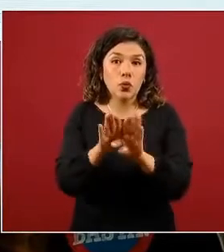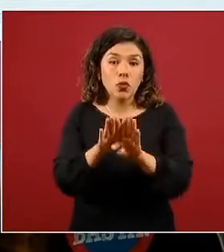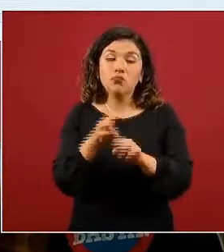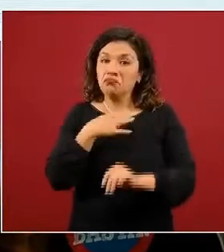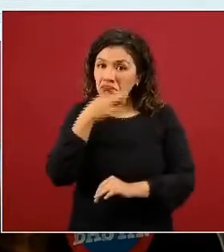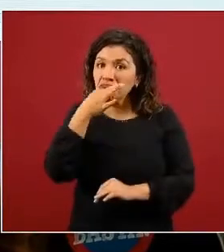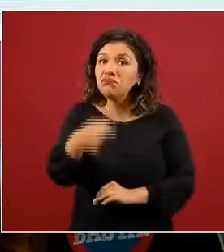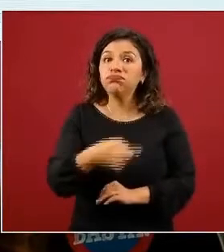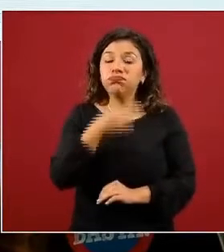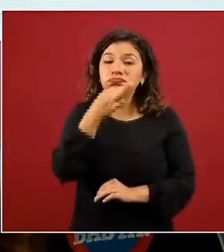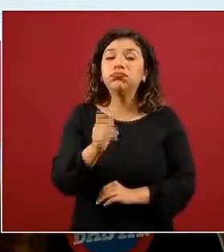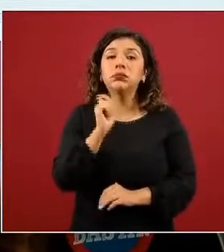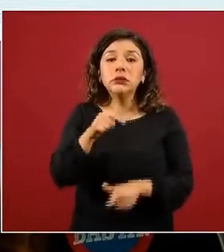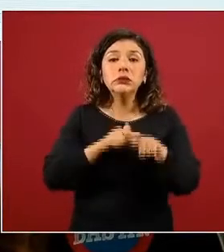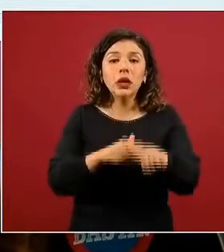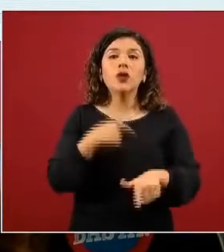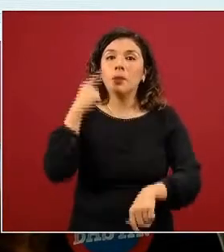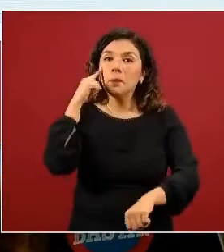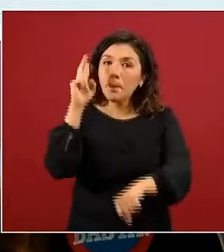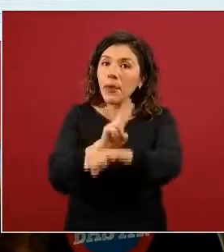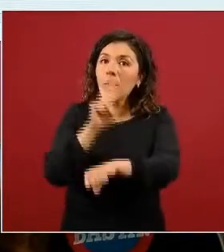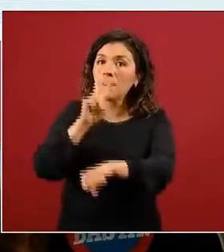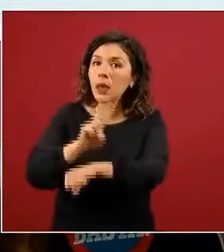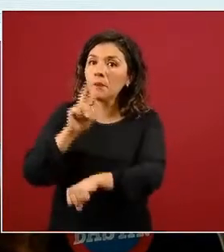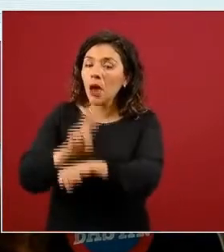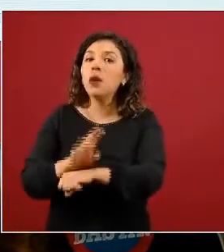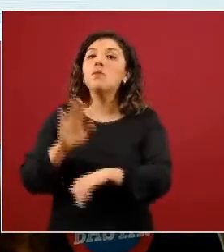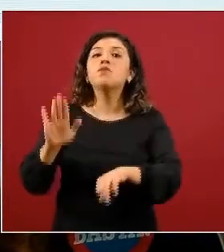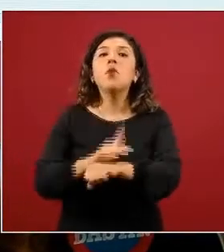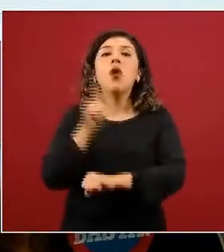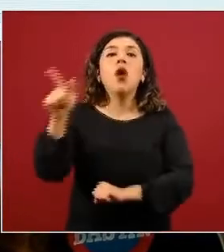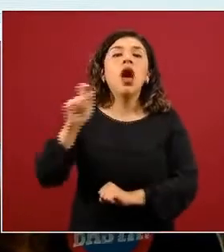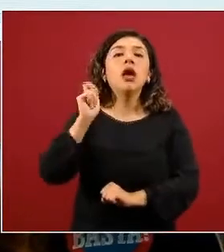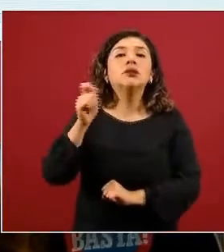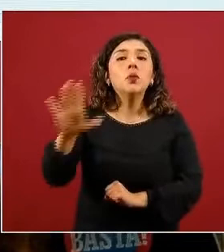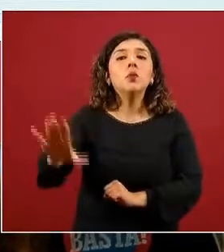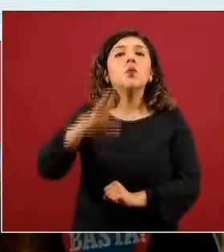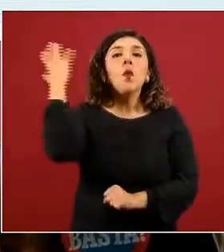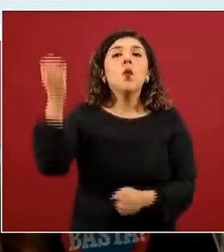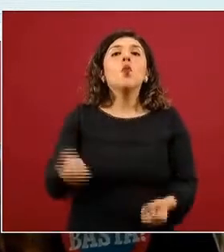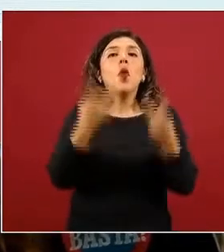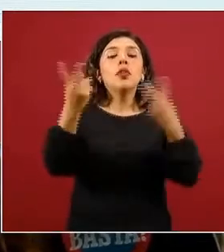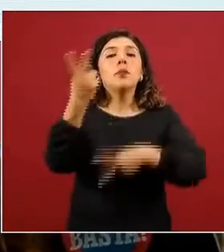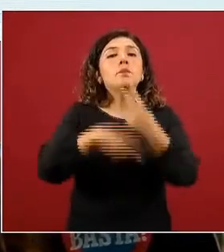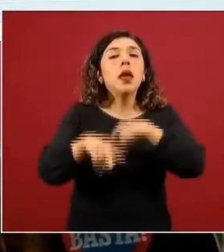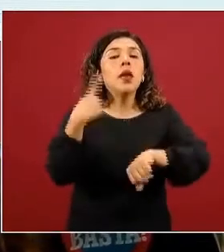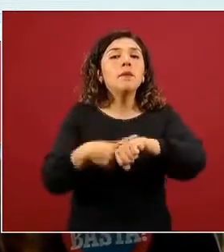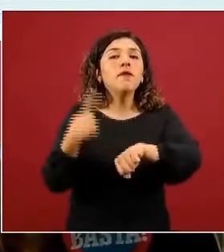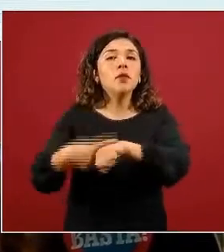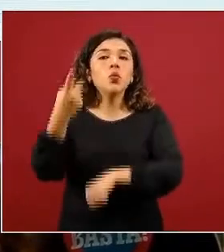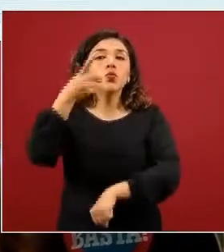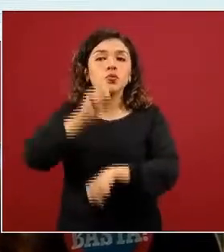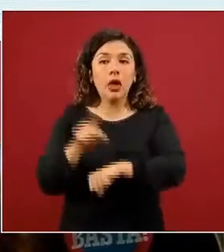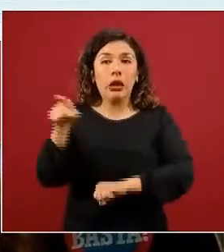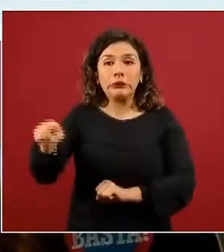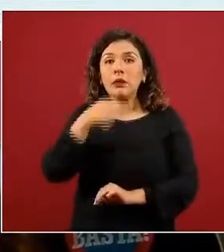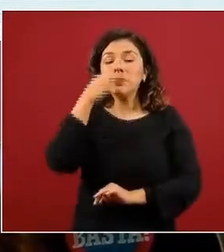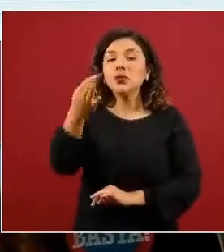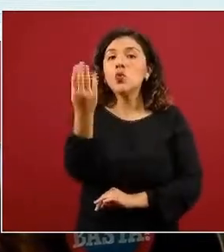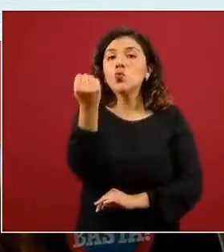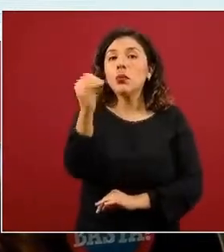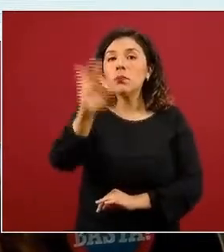y seguimos diciendo, también vigilamos de manera directa porque nos habla de la velocidad de ocurrencia de la epidemia, este 9%.